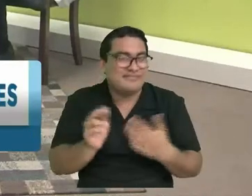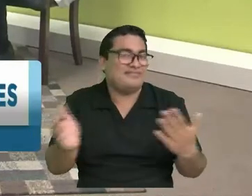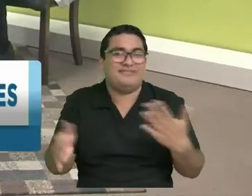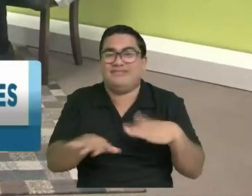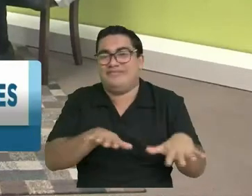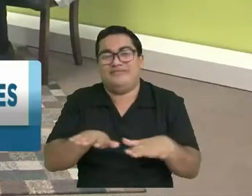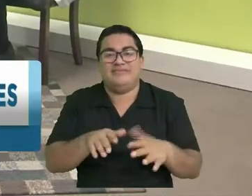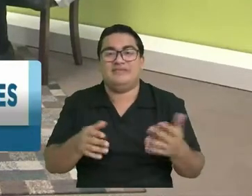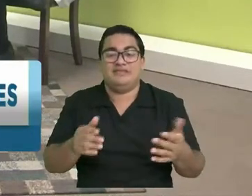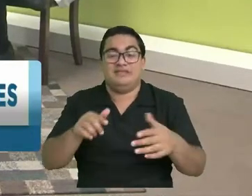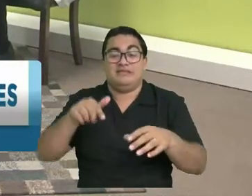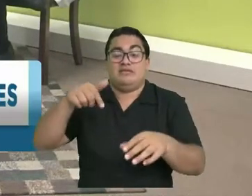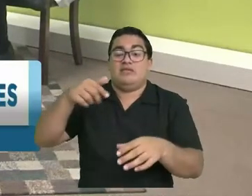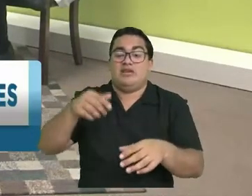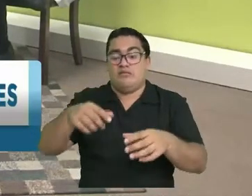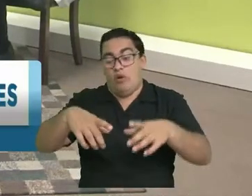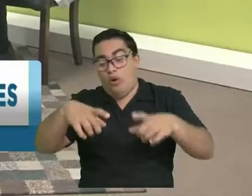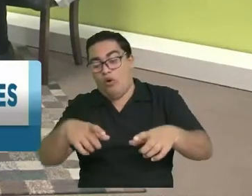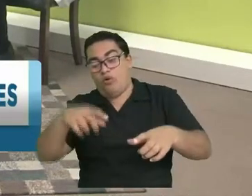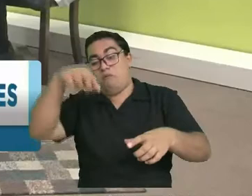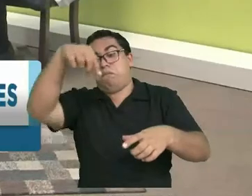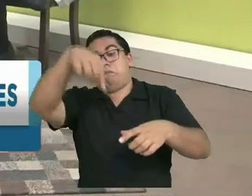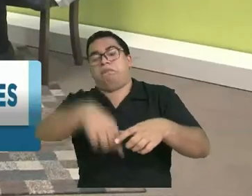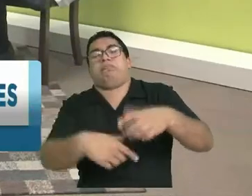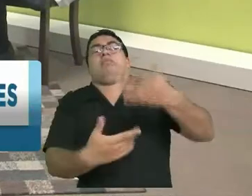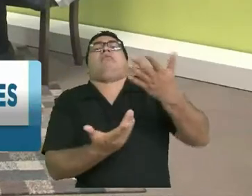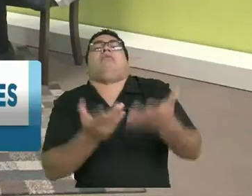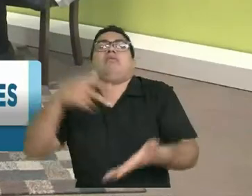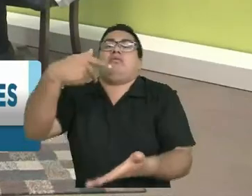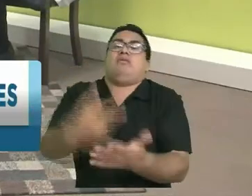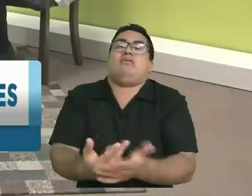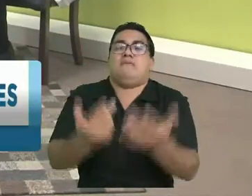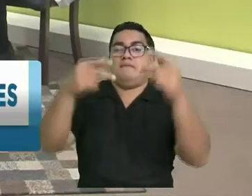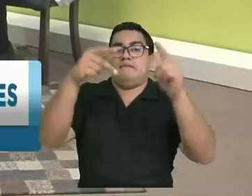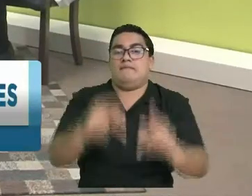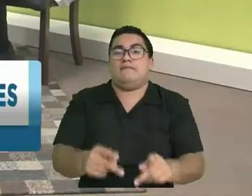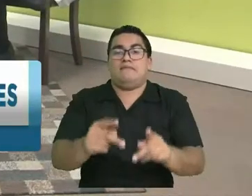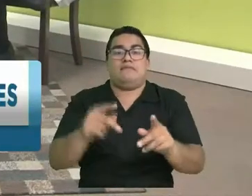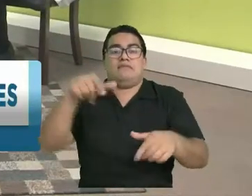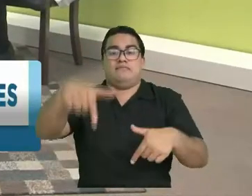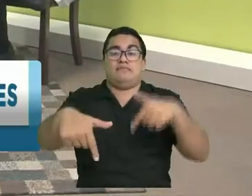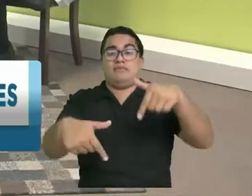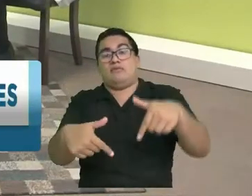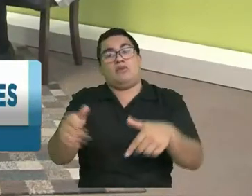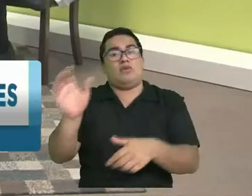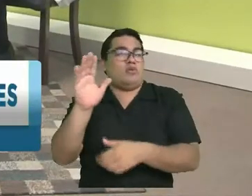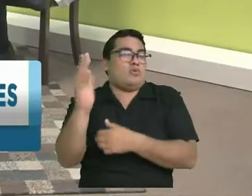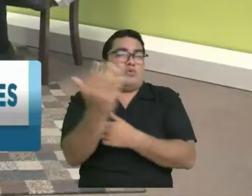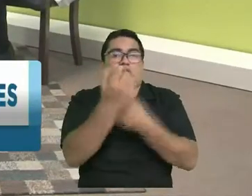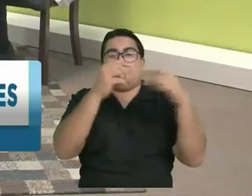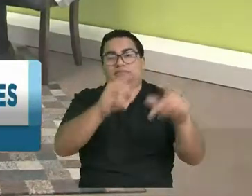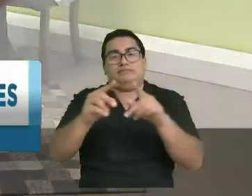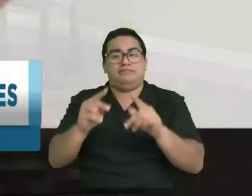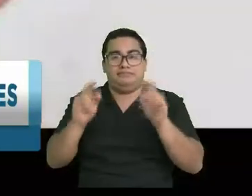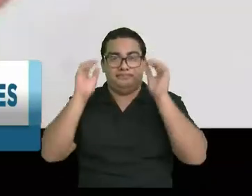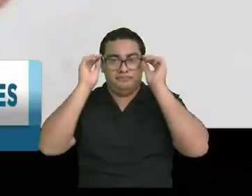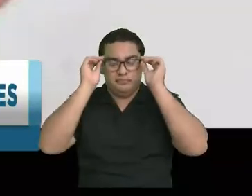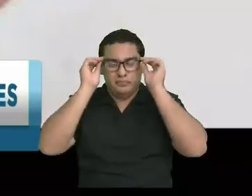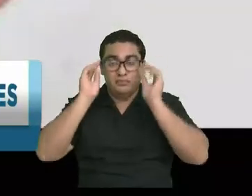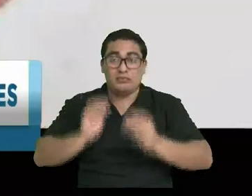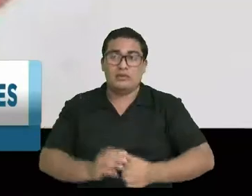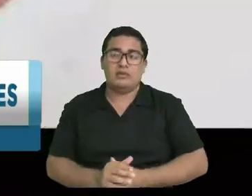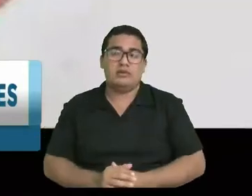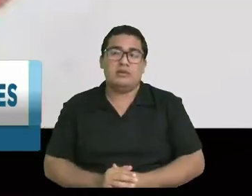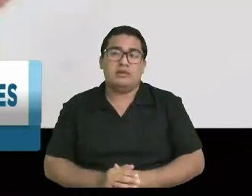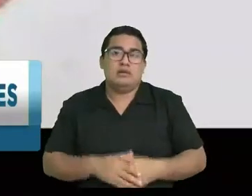haber un hoyo. Así es. Y esto nos puede causar problemas no solo a las personas que usan tacón, sino que a todos. Así es. Entonces